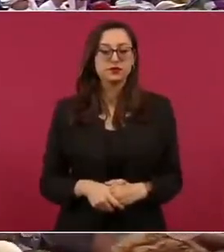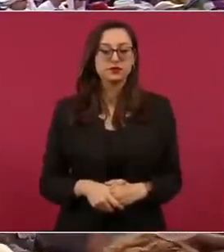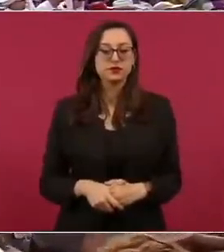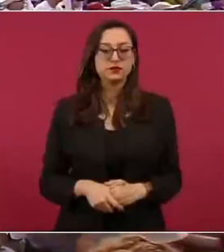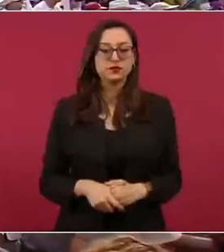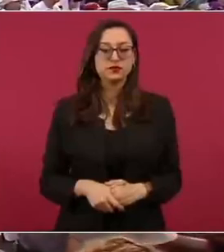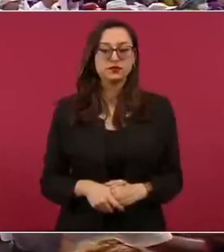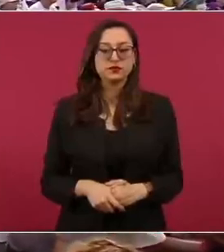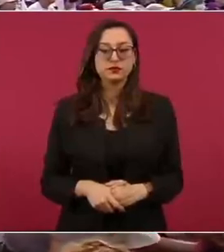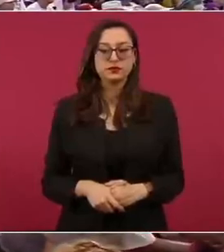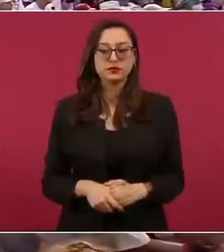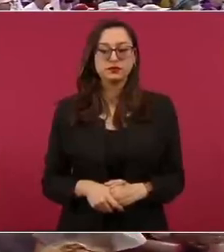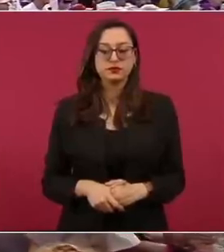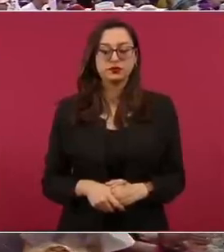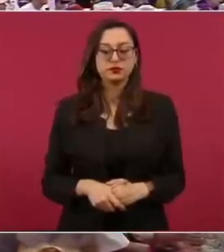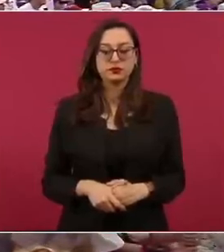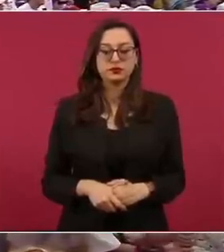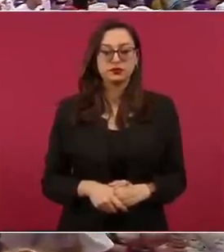En